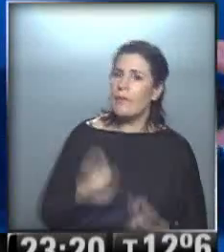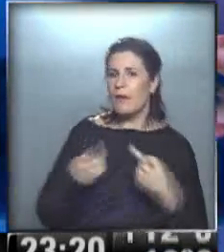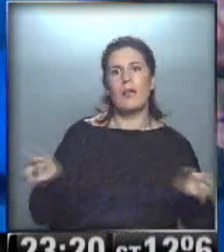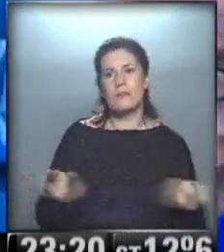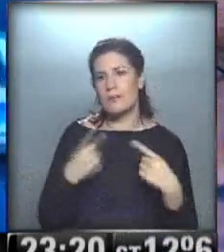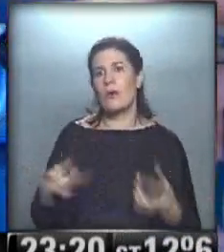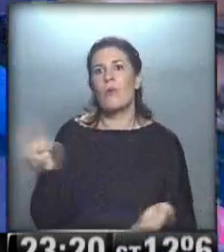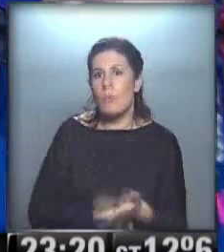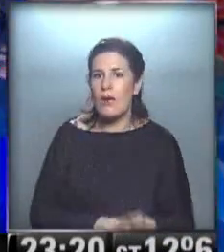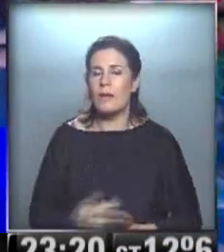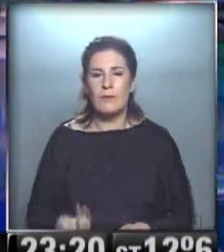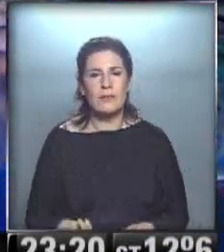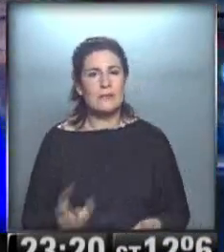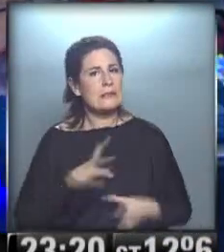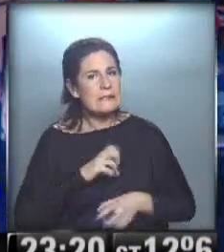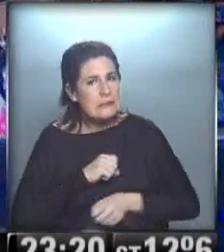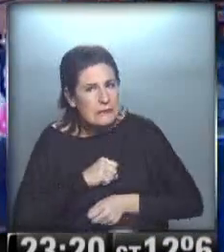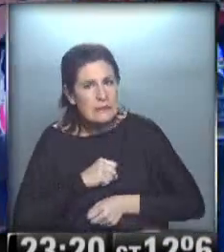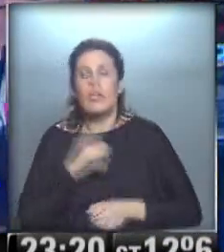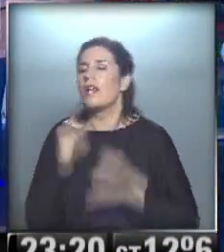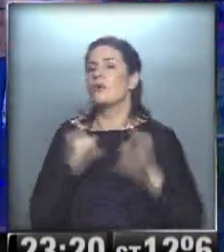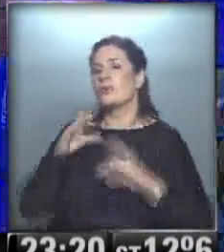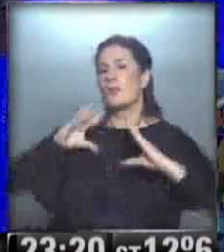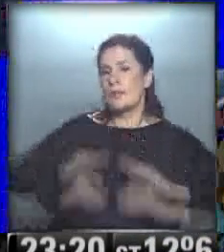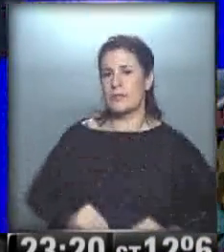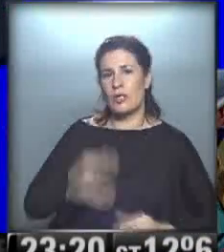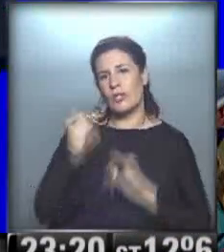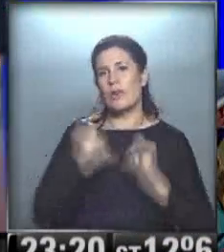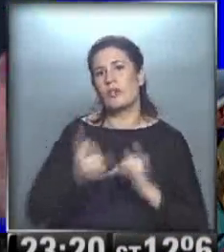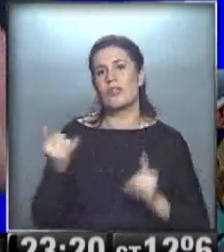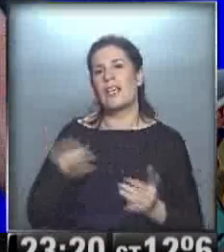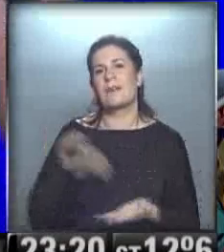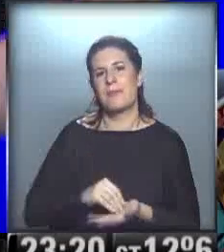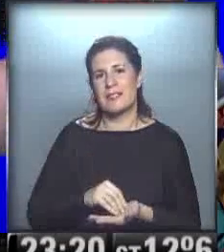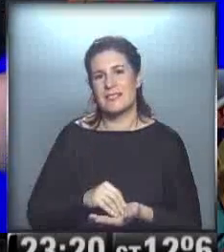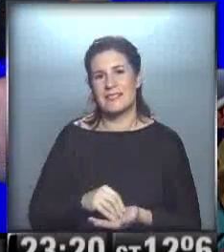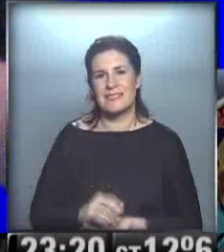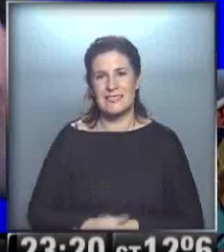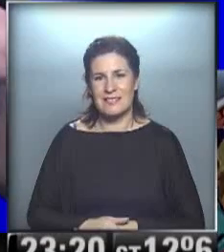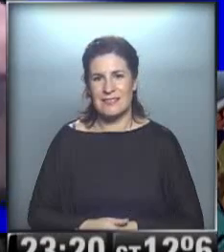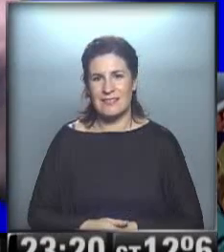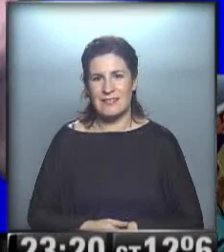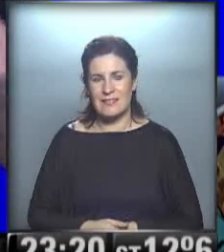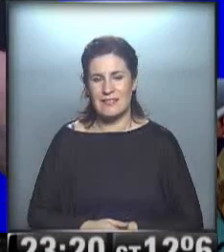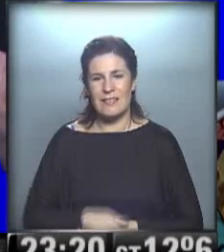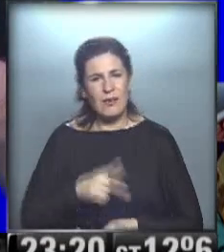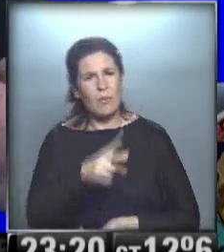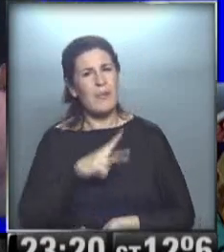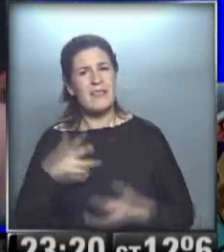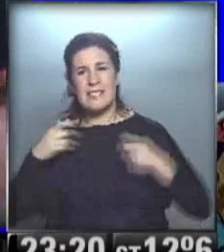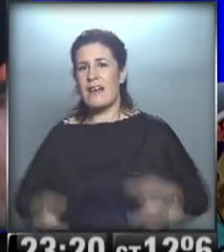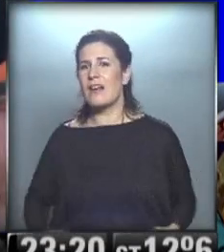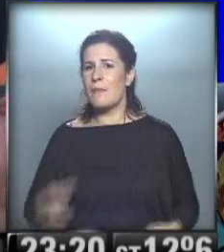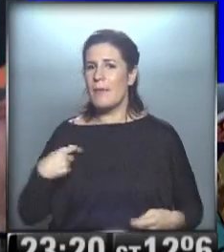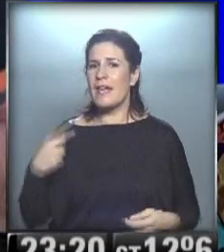Terrible. Para sumar a la depresión, ahora te voy a hablar de radio. Quedate. Sí, te iba a decir. No, igual, ¿sabés que quería primero? Vos decías mi remera Los Ramones.